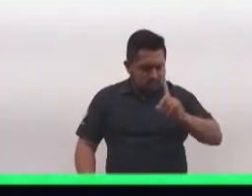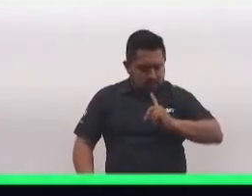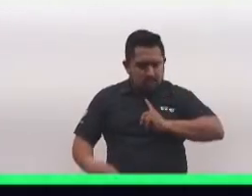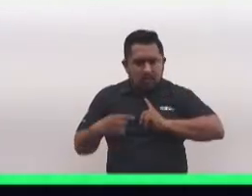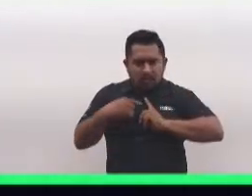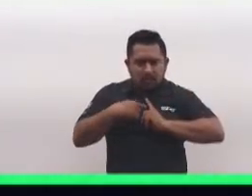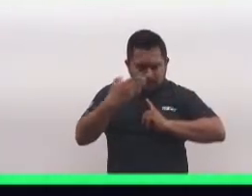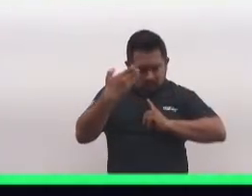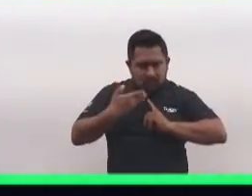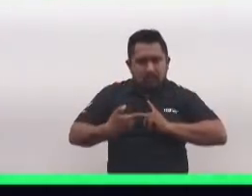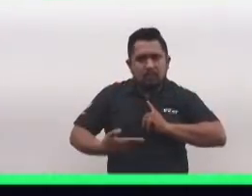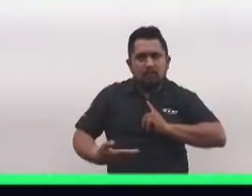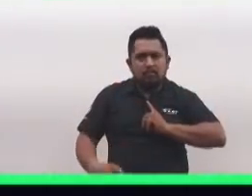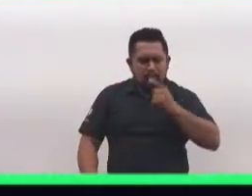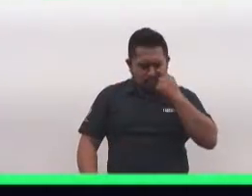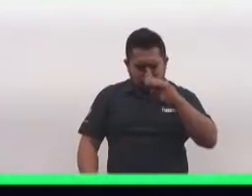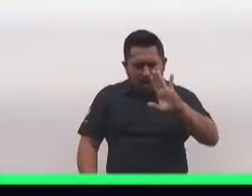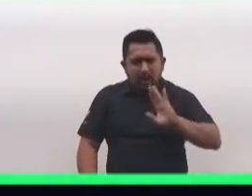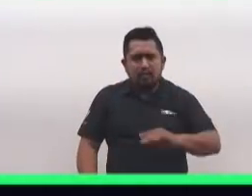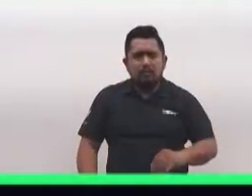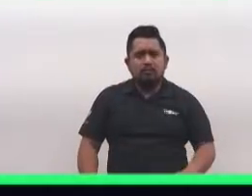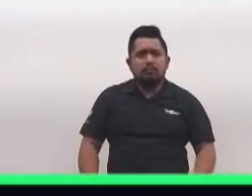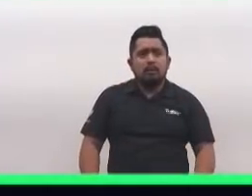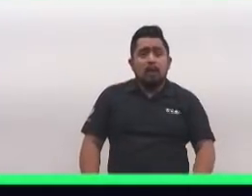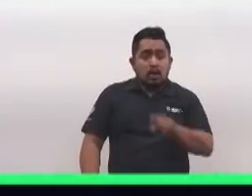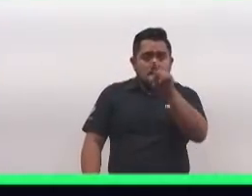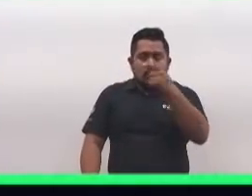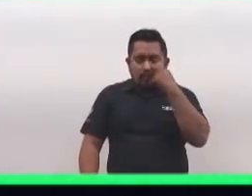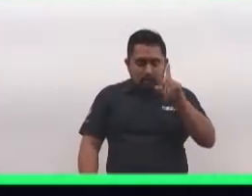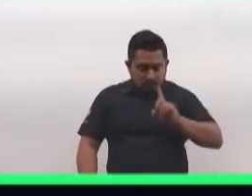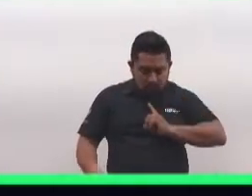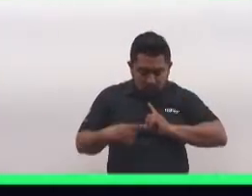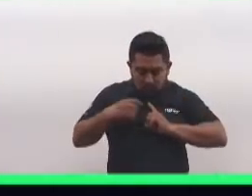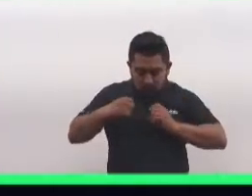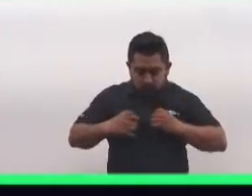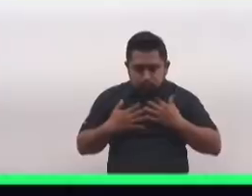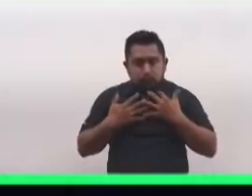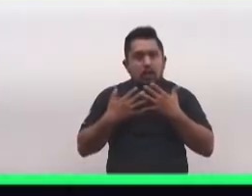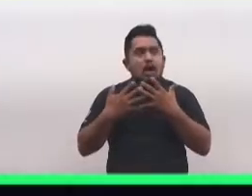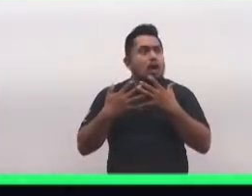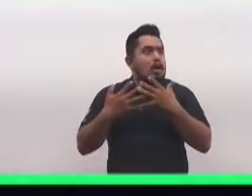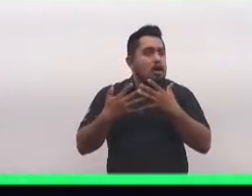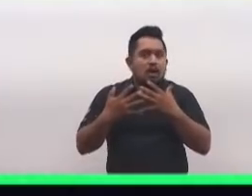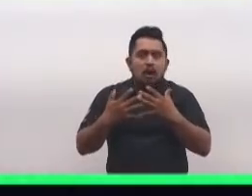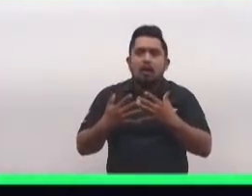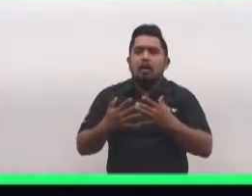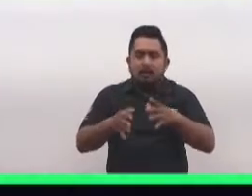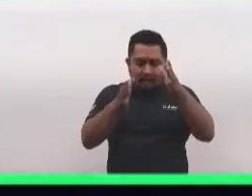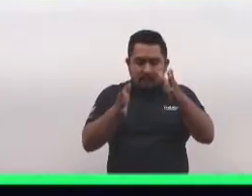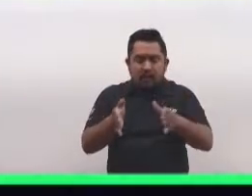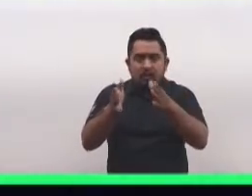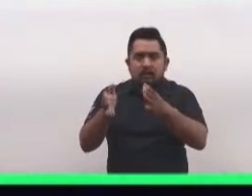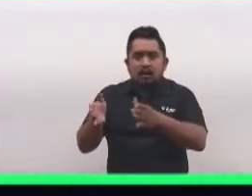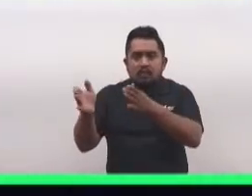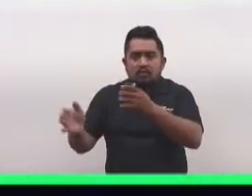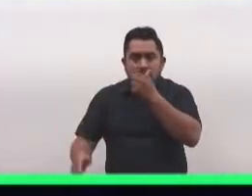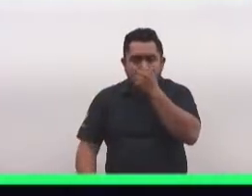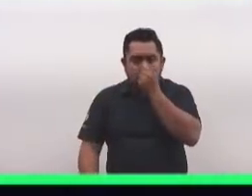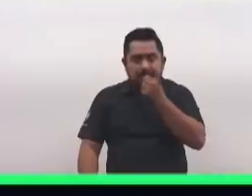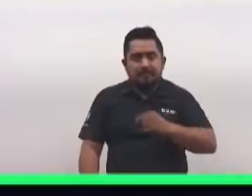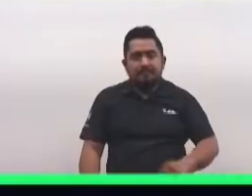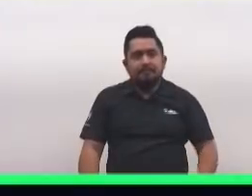cristo en el centro de tu vida y te vas a dar cuenta como todo se va ordenando solo